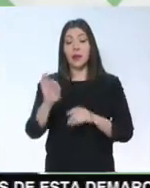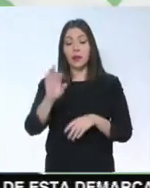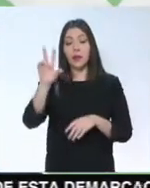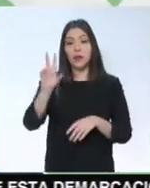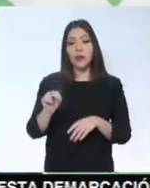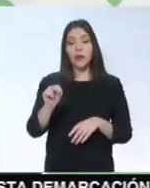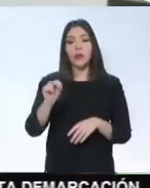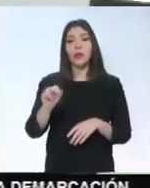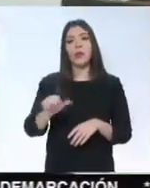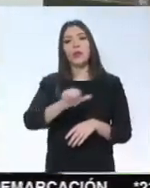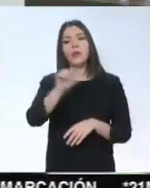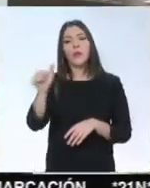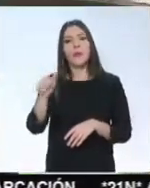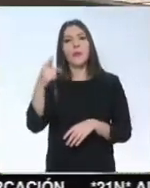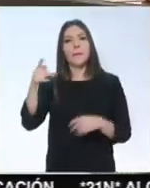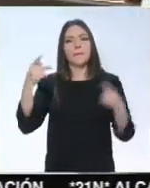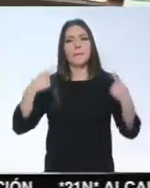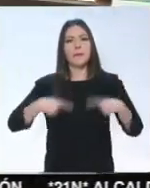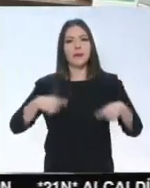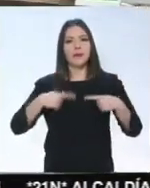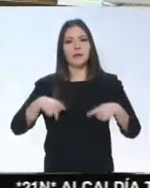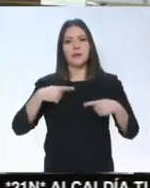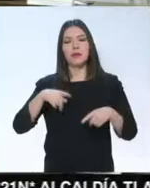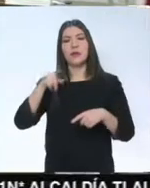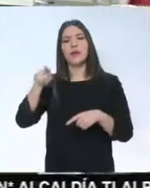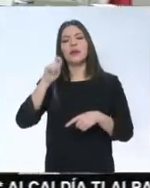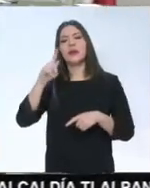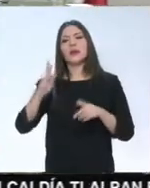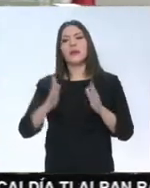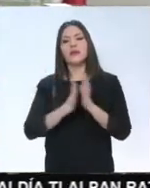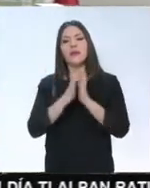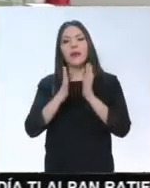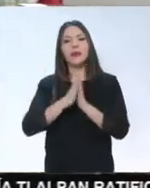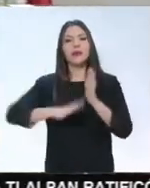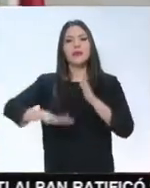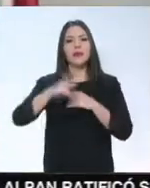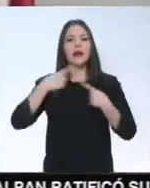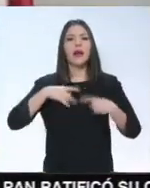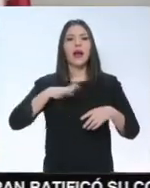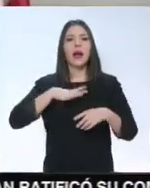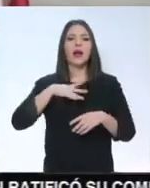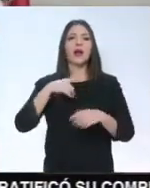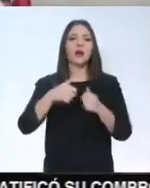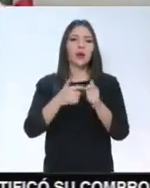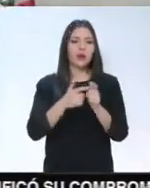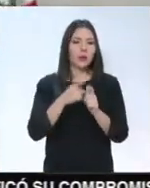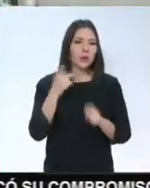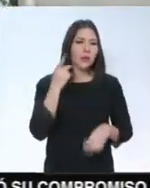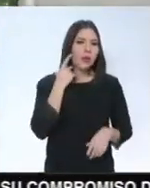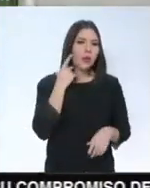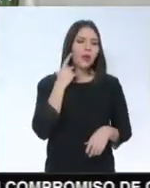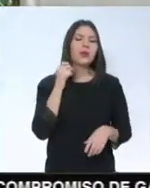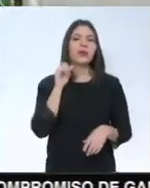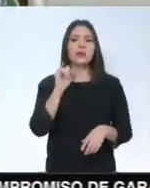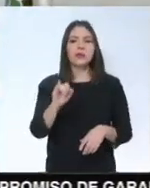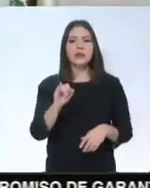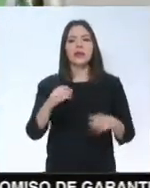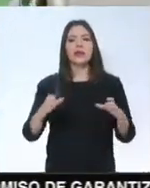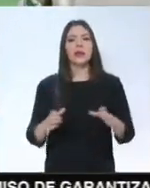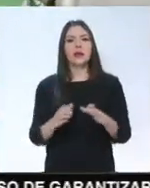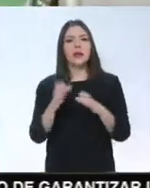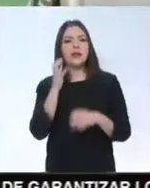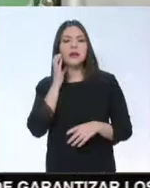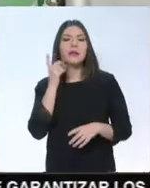incluso la propia democracia, pues tenemos partidos políticos, congresos, gobiernos estatales, pero si esto no se traduce